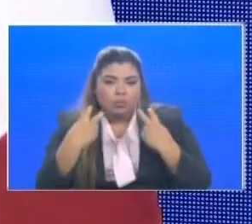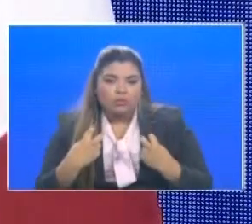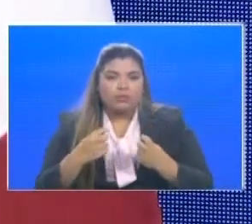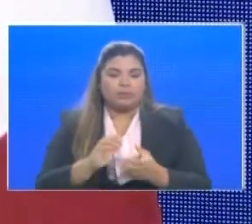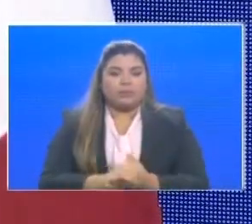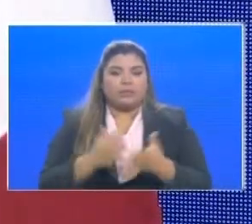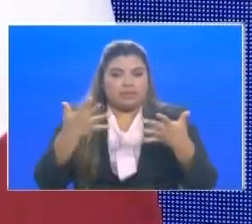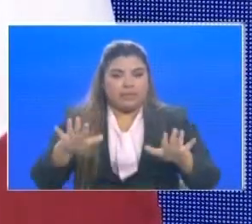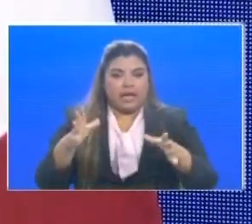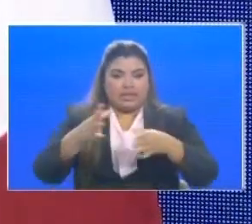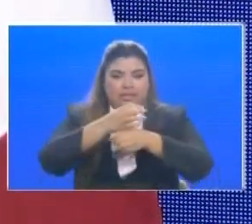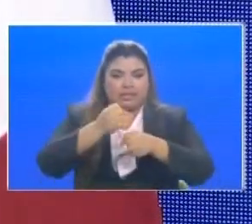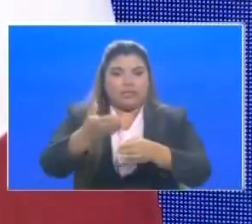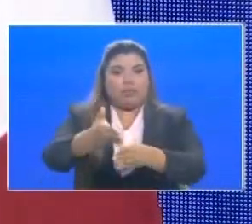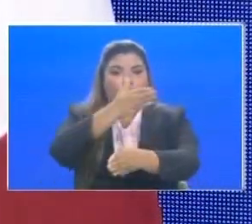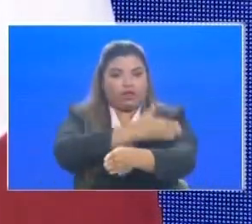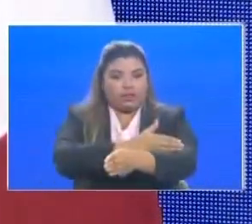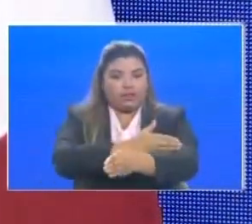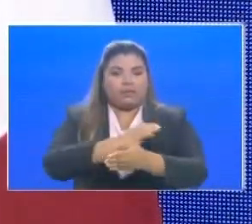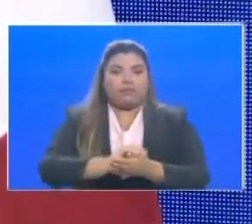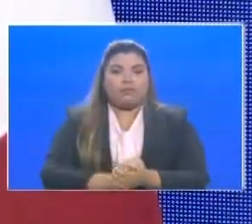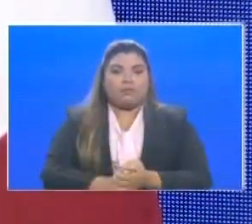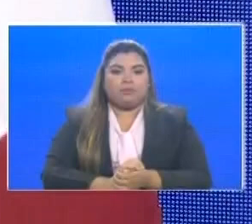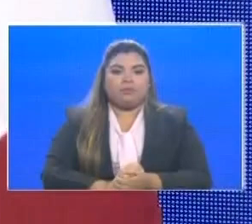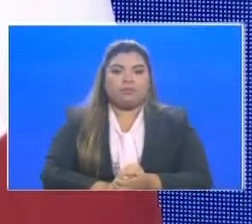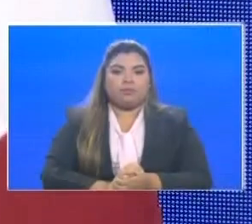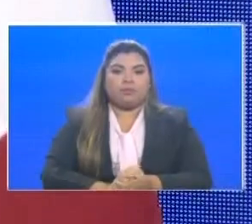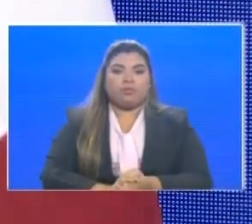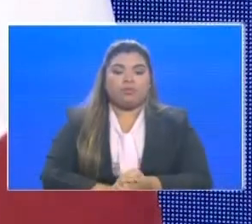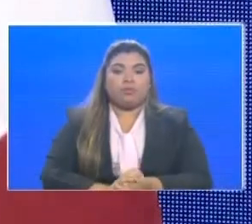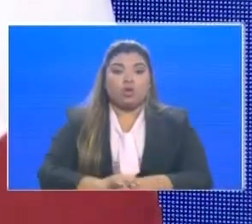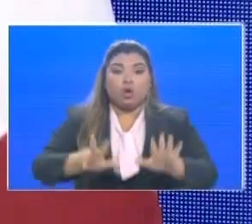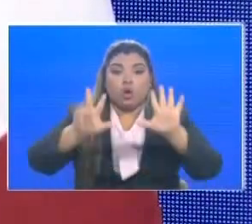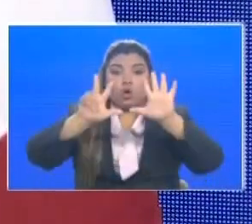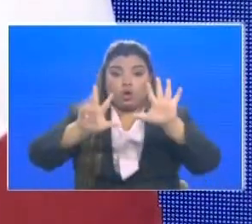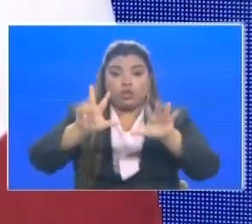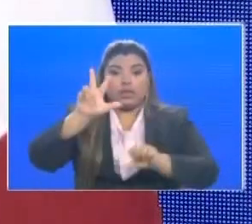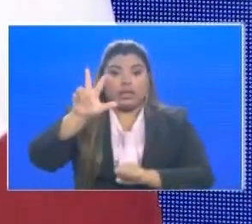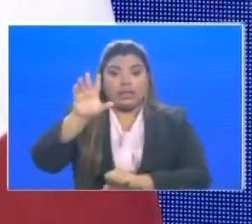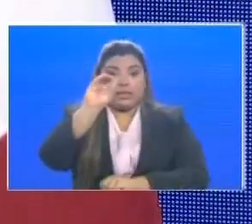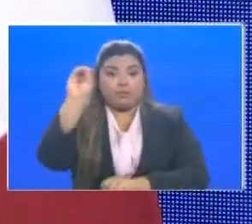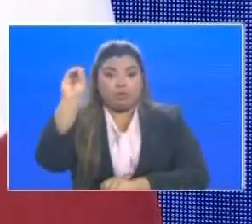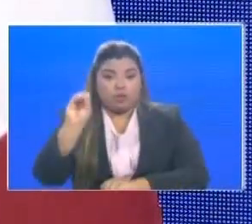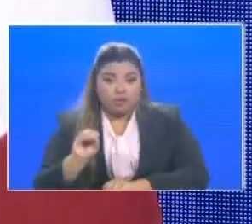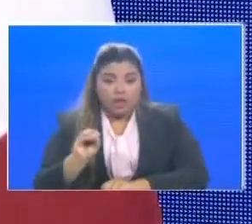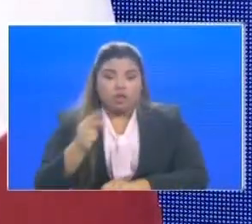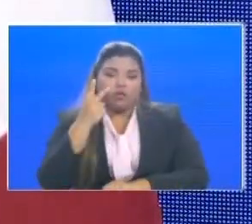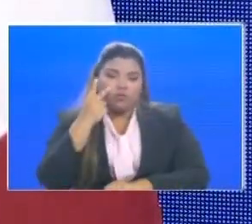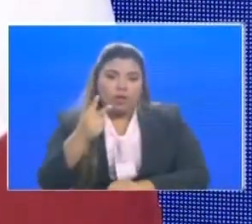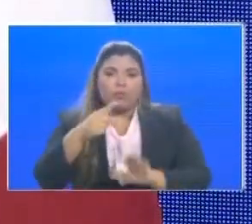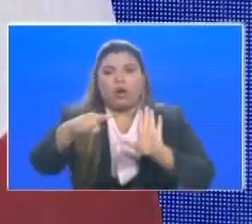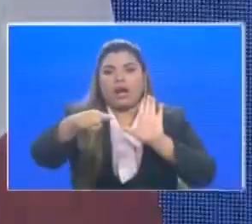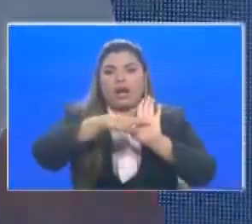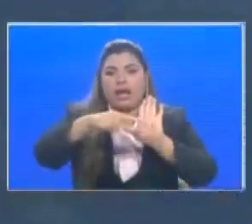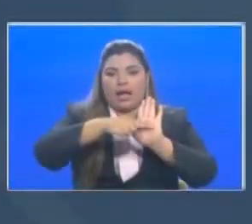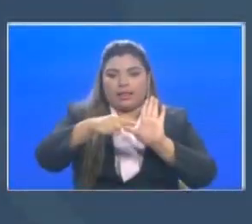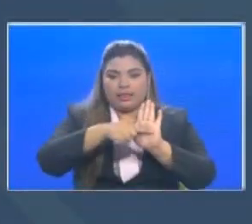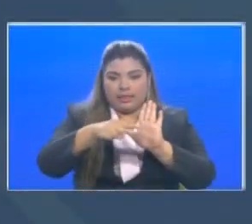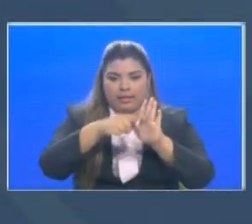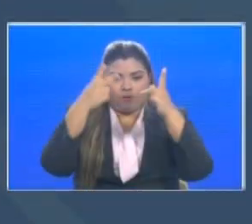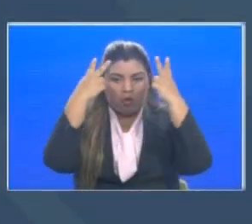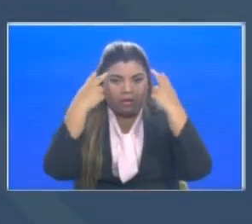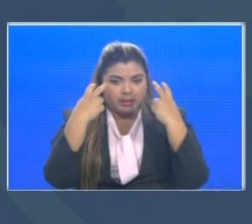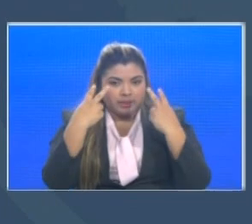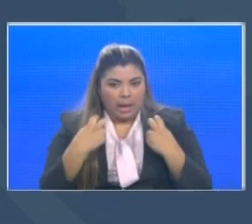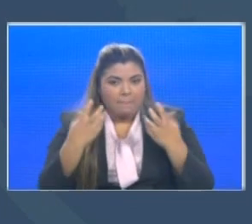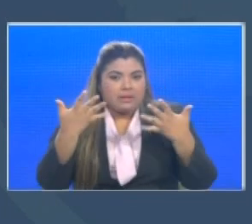realizado. Un 83% corresponden a las muestras negativas que se han